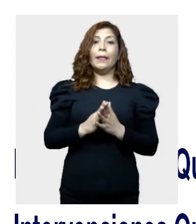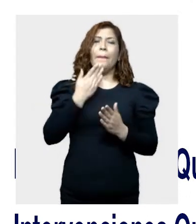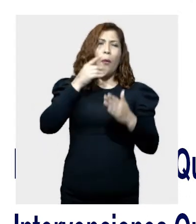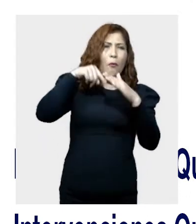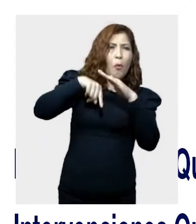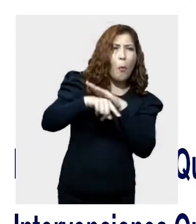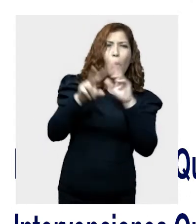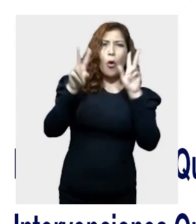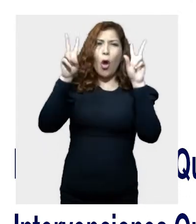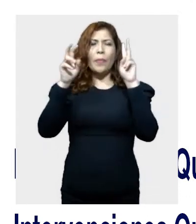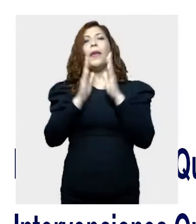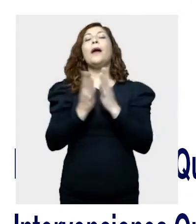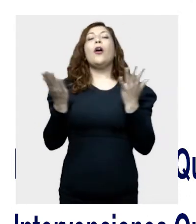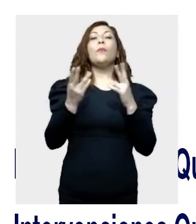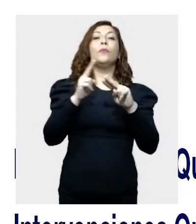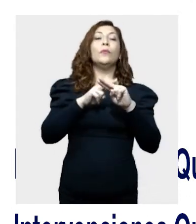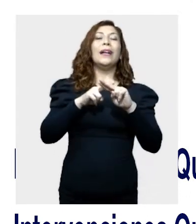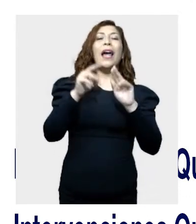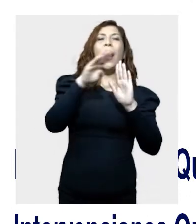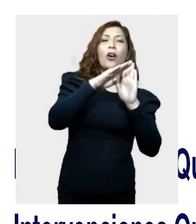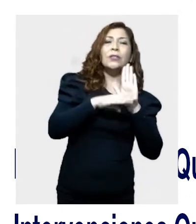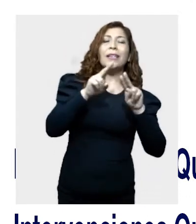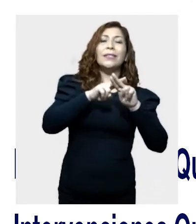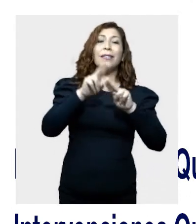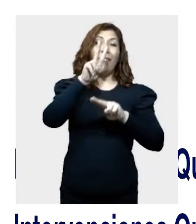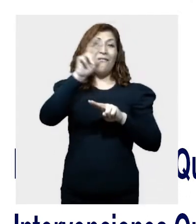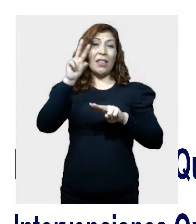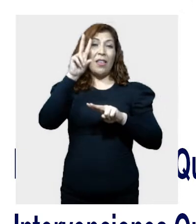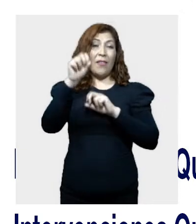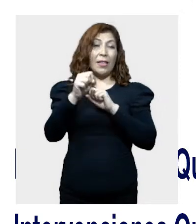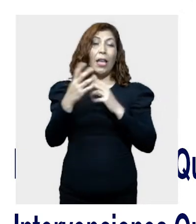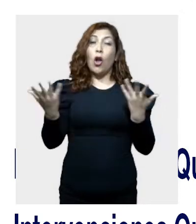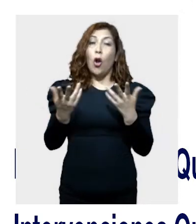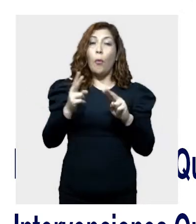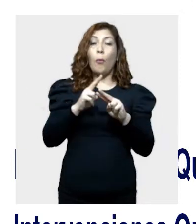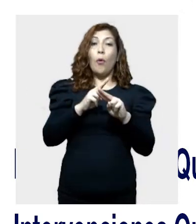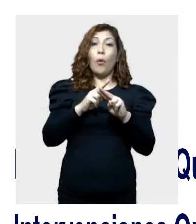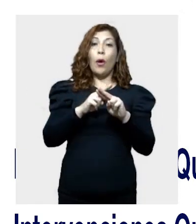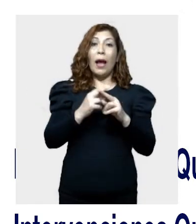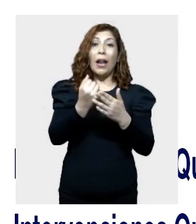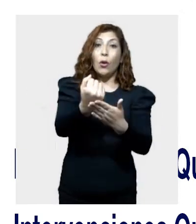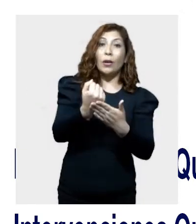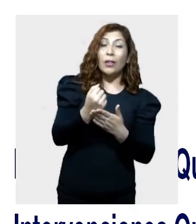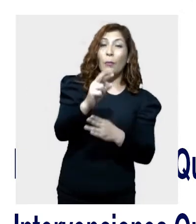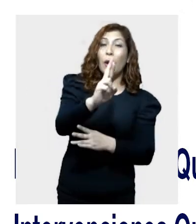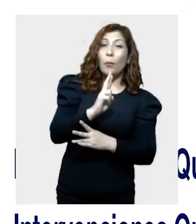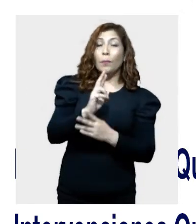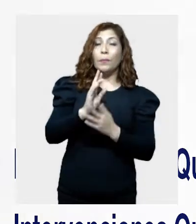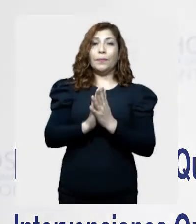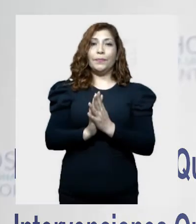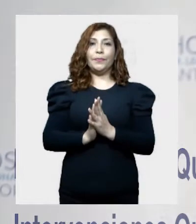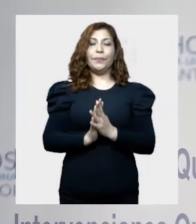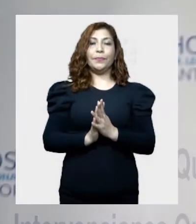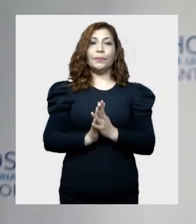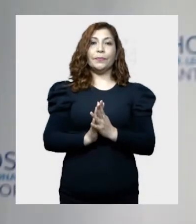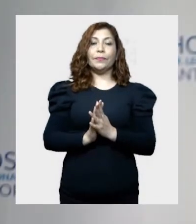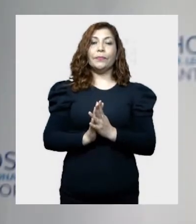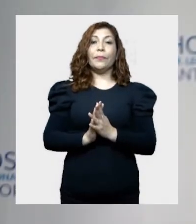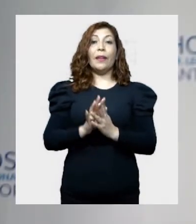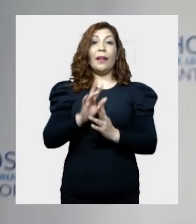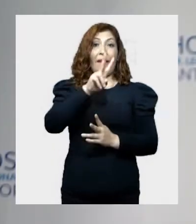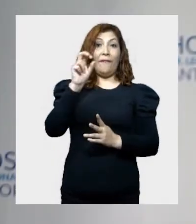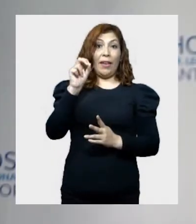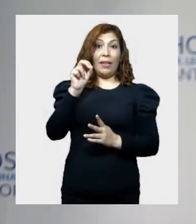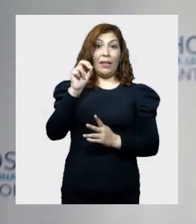poco en el recorrido de acciones tomadas en 2020 y cómo afectaron a los resultados. A contar del 20